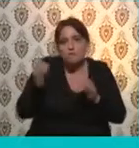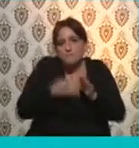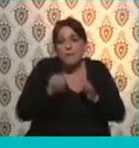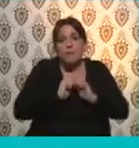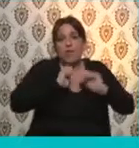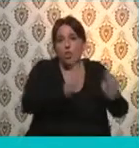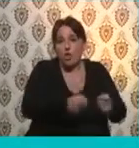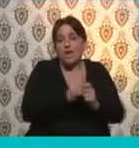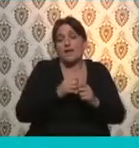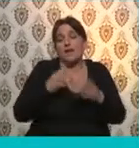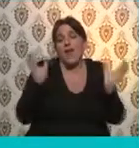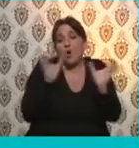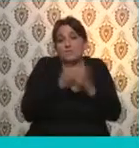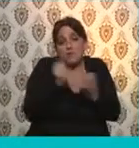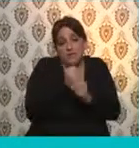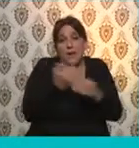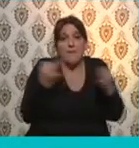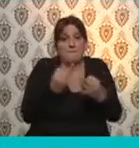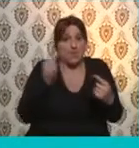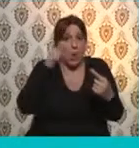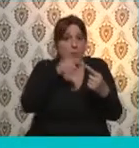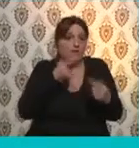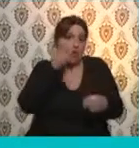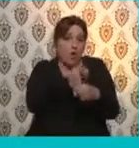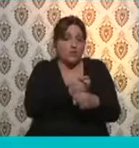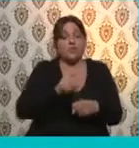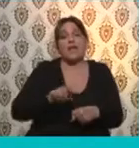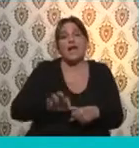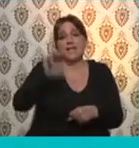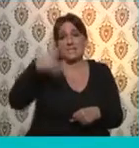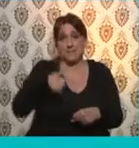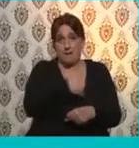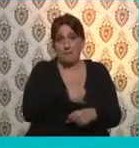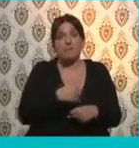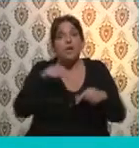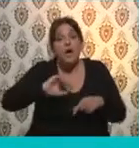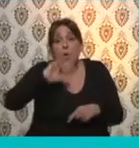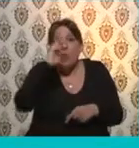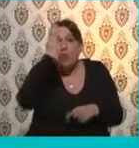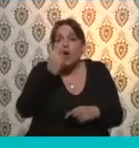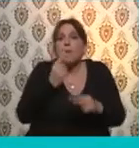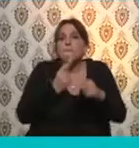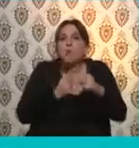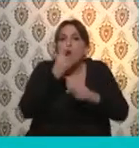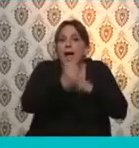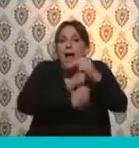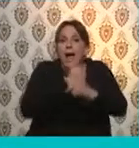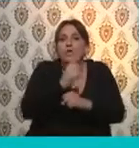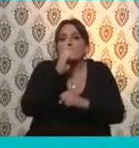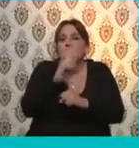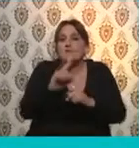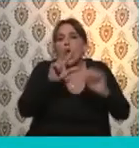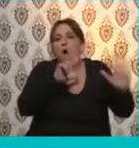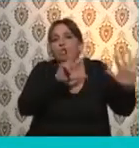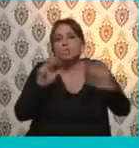Lucha contra el Cáncer. En Uruguay se diagnostican aproximadamente 1.800 nuevos casos por año, lo